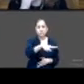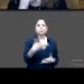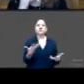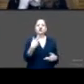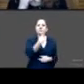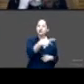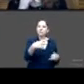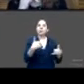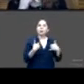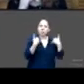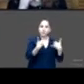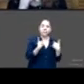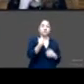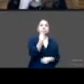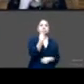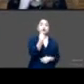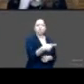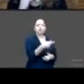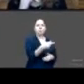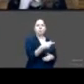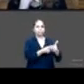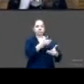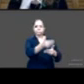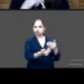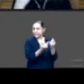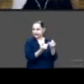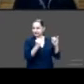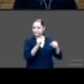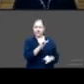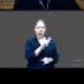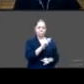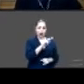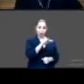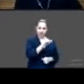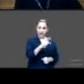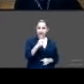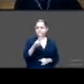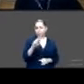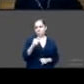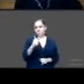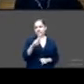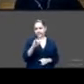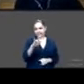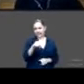La autonomía progresiva nos dice, tú vas a adquirir todas las capacidades y habilidades